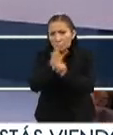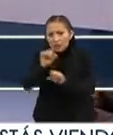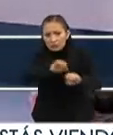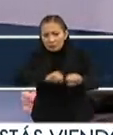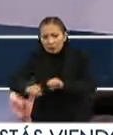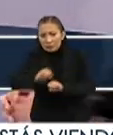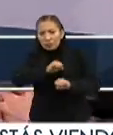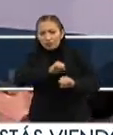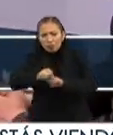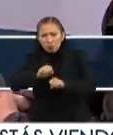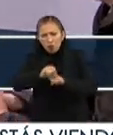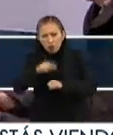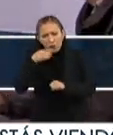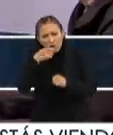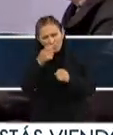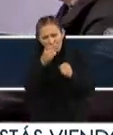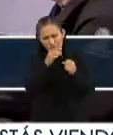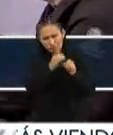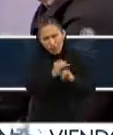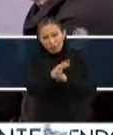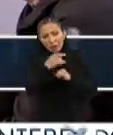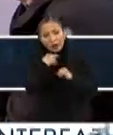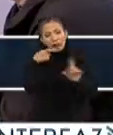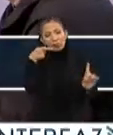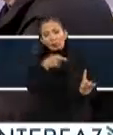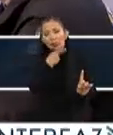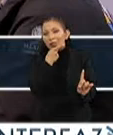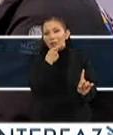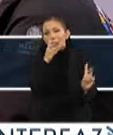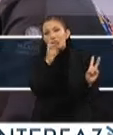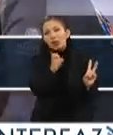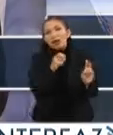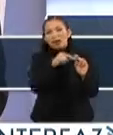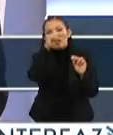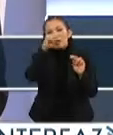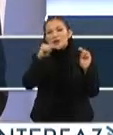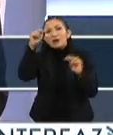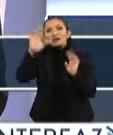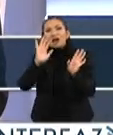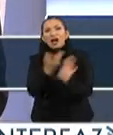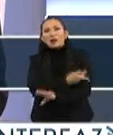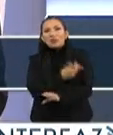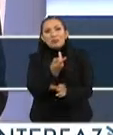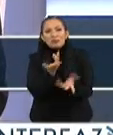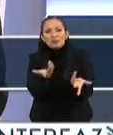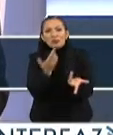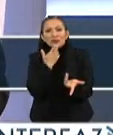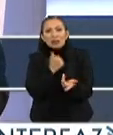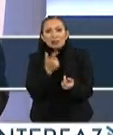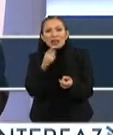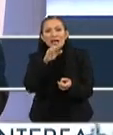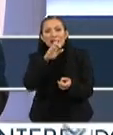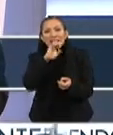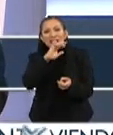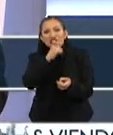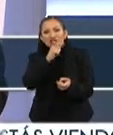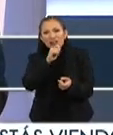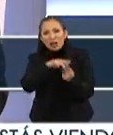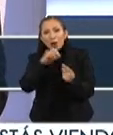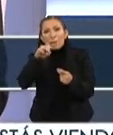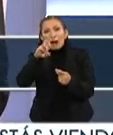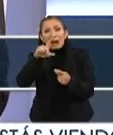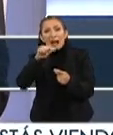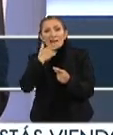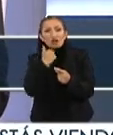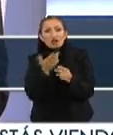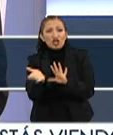sismos, sobre terremotos, se aludía a escalas ya obsoletas, ¿no? Desfasadas, como la escala de Richter o la de Mercalli,